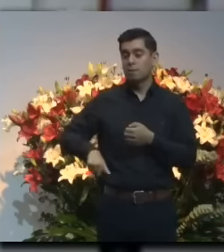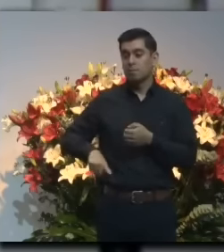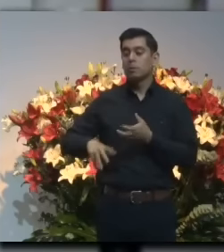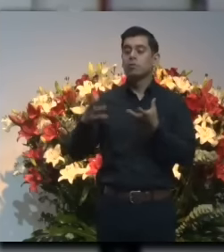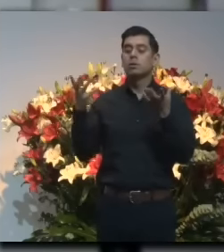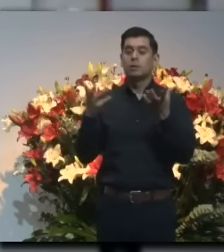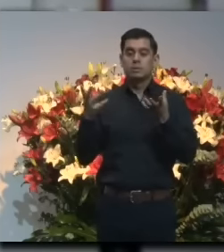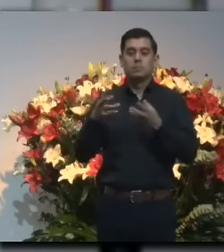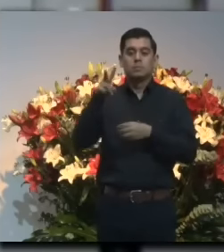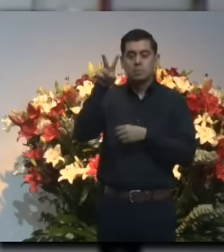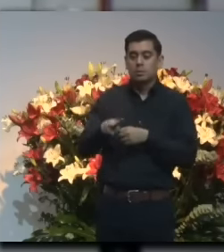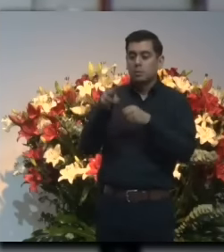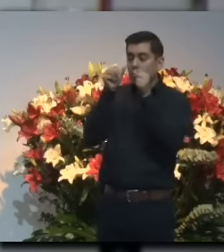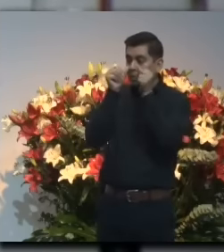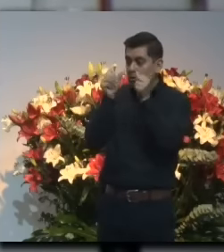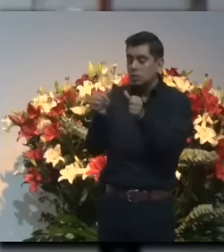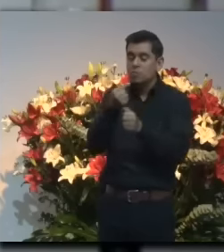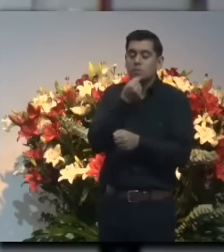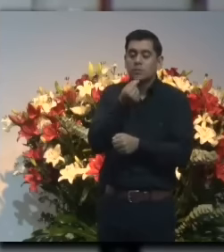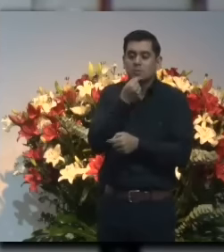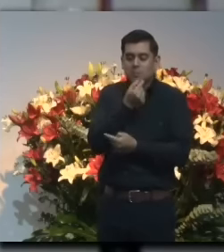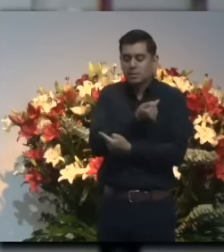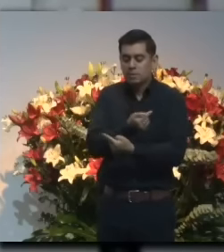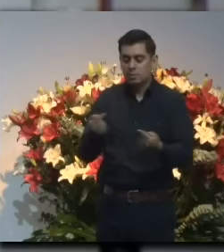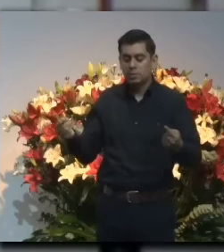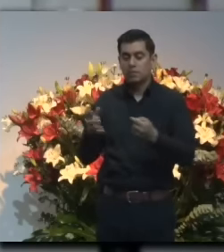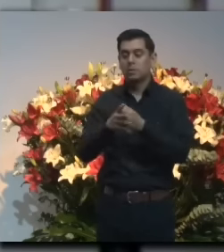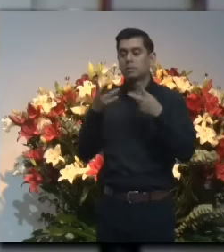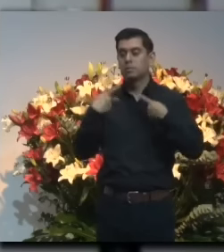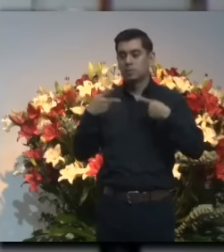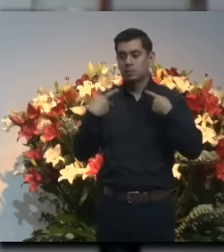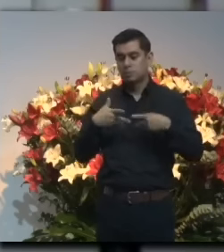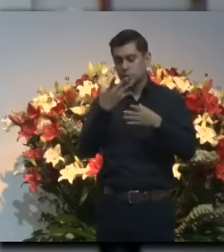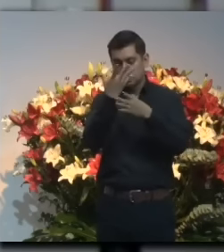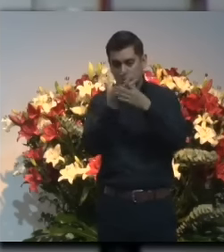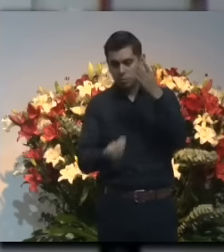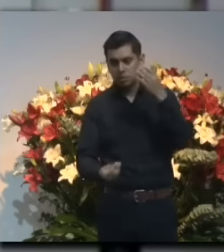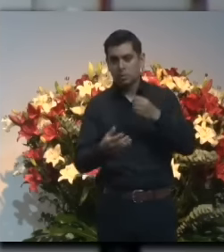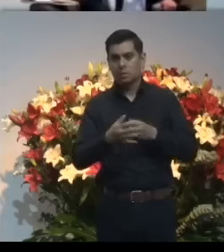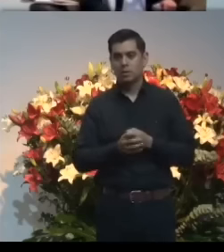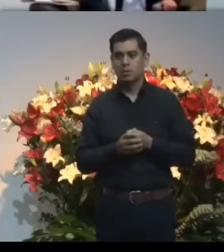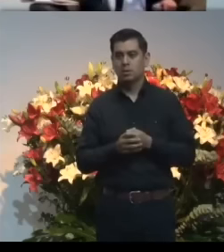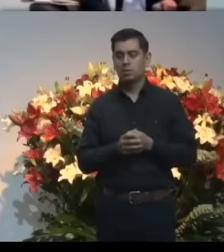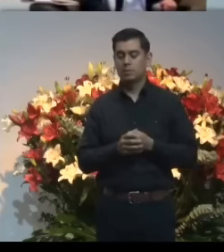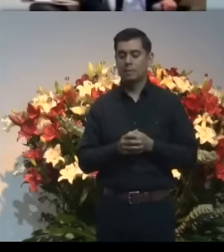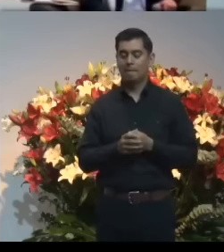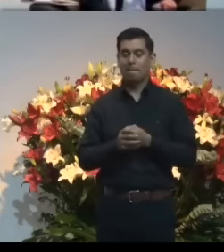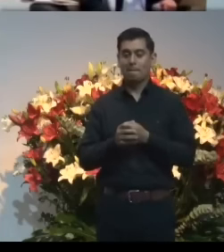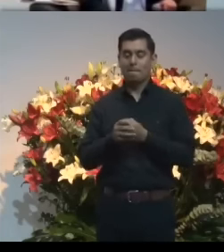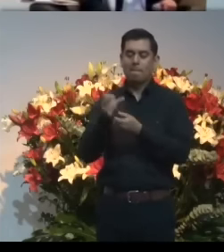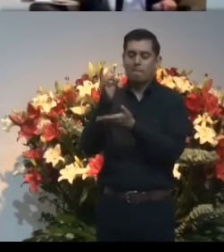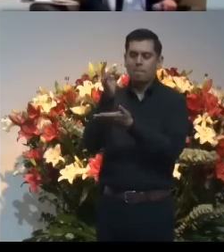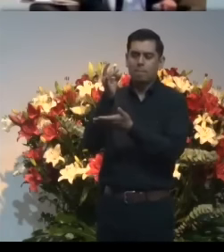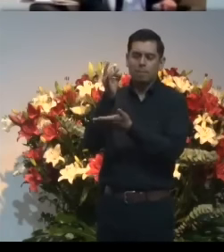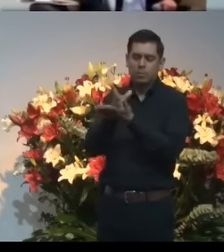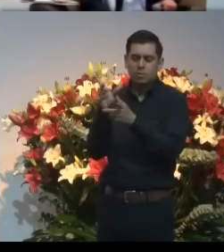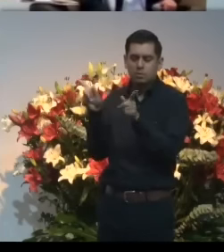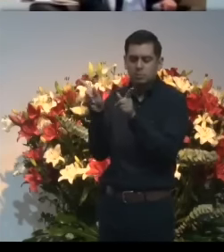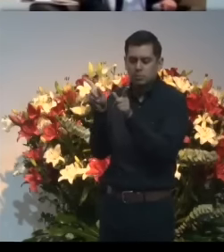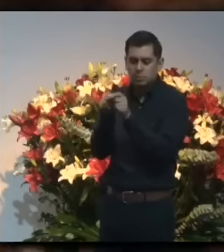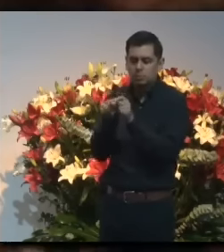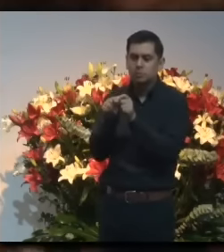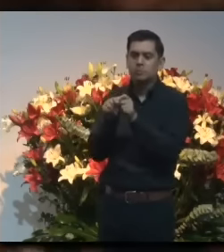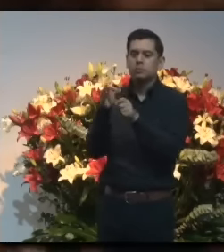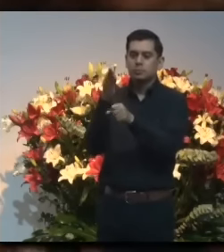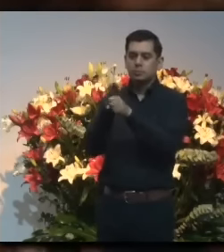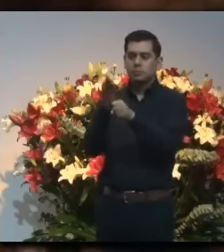niños producto de estas personas desaparecidas que están al desamparo. Solo para cerrar ya esta pregunta, Xochitl, en estas crisis